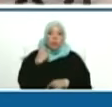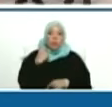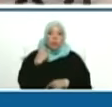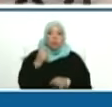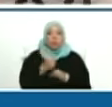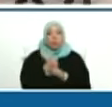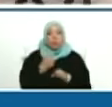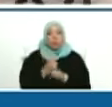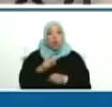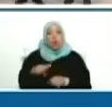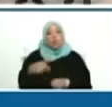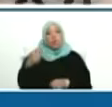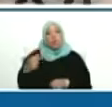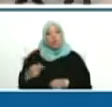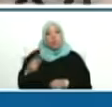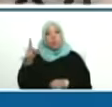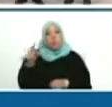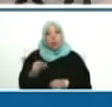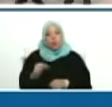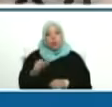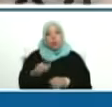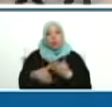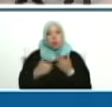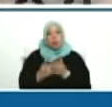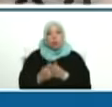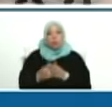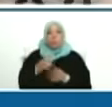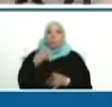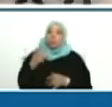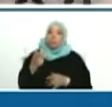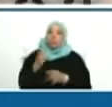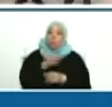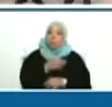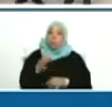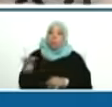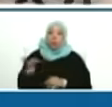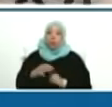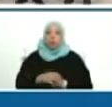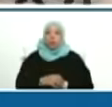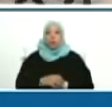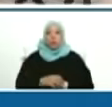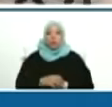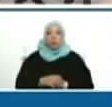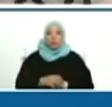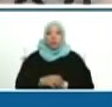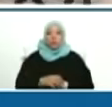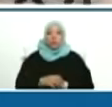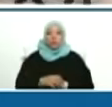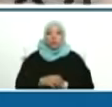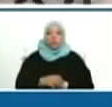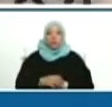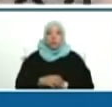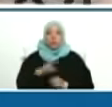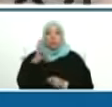derriten y luego rum, se aplanan y la cosa queda perfecta, ¿no? Limpiamos